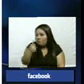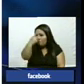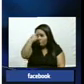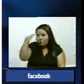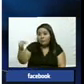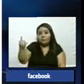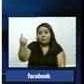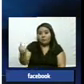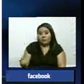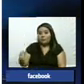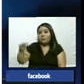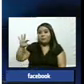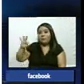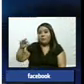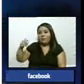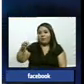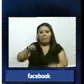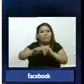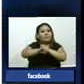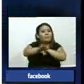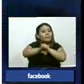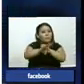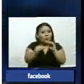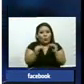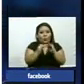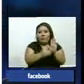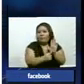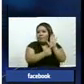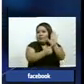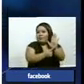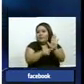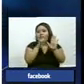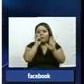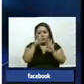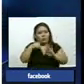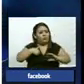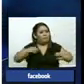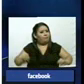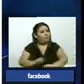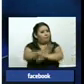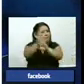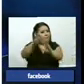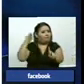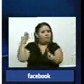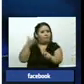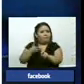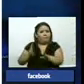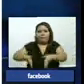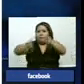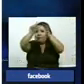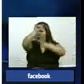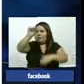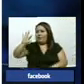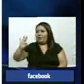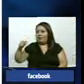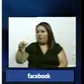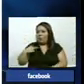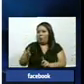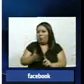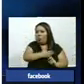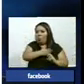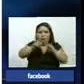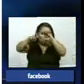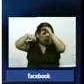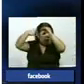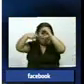funcionario publicó en las redes sociales, como se lo estamos comentando, voy a ser claro y contundente, la Fiscalía General no ha pedido que se excluya la presentación de